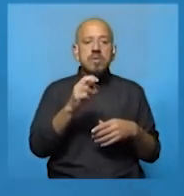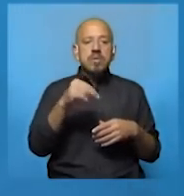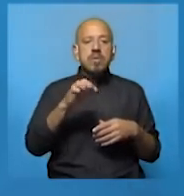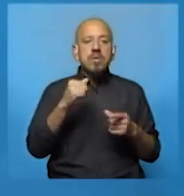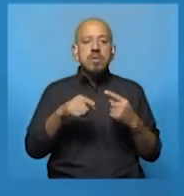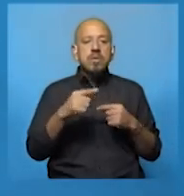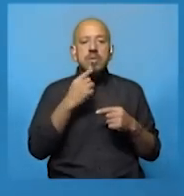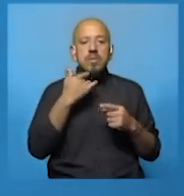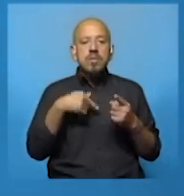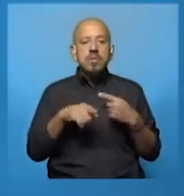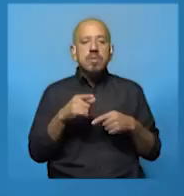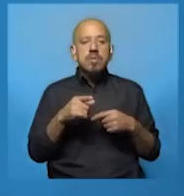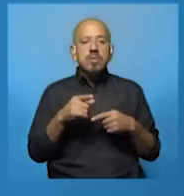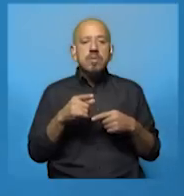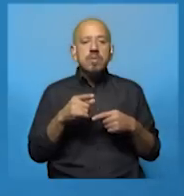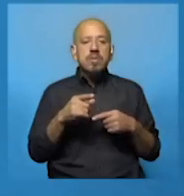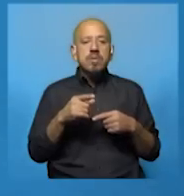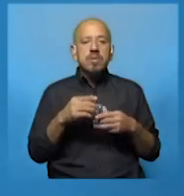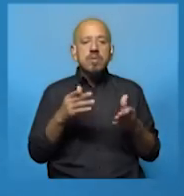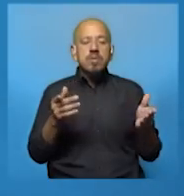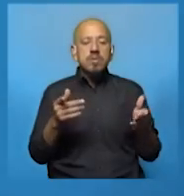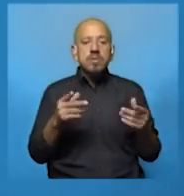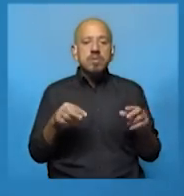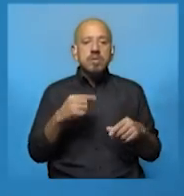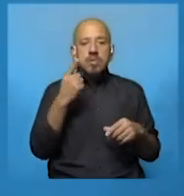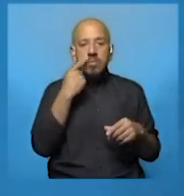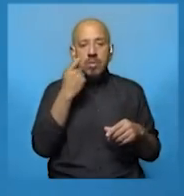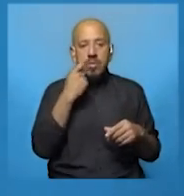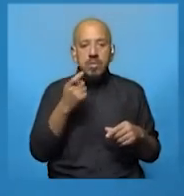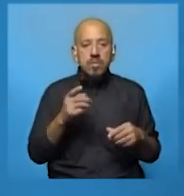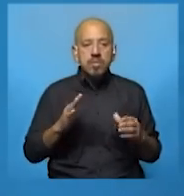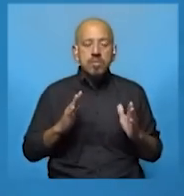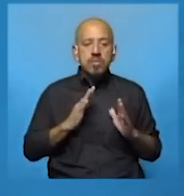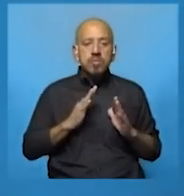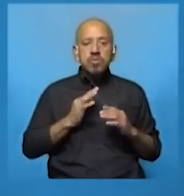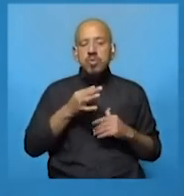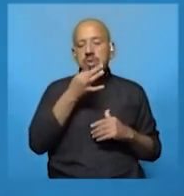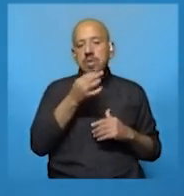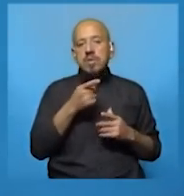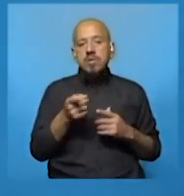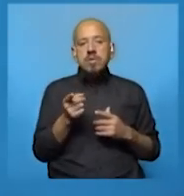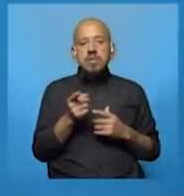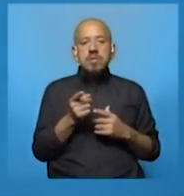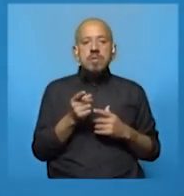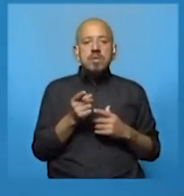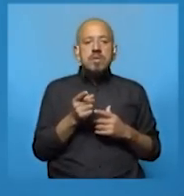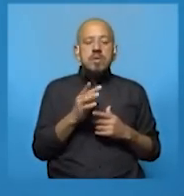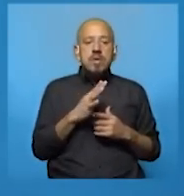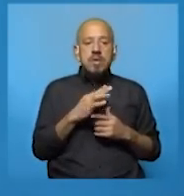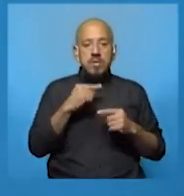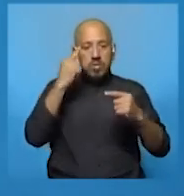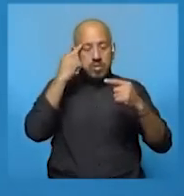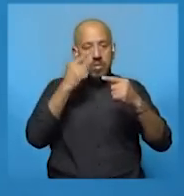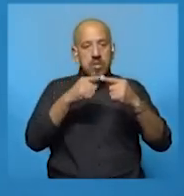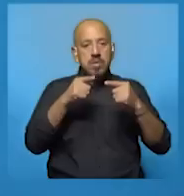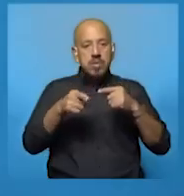por ejemplo trabajar en las masculinidades hegemónicas yo les hablaba hablaba hace un rato que hay objetivos que tienen que